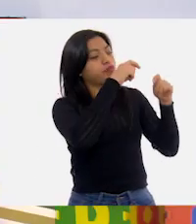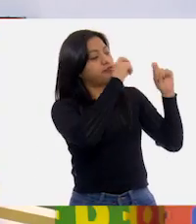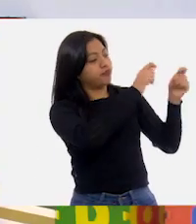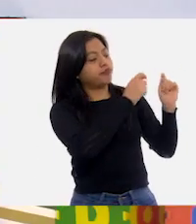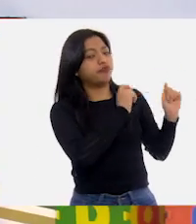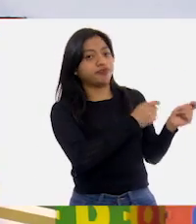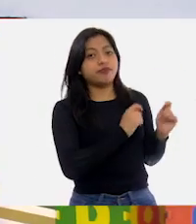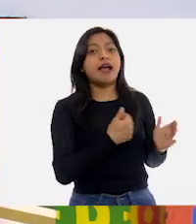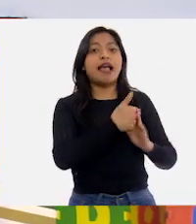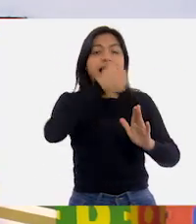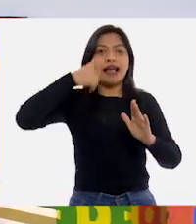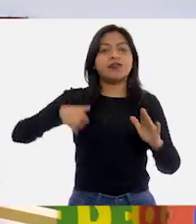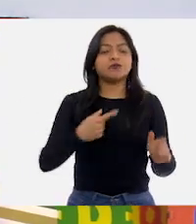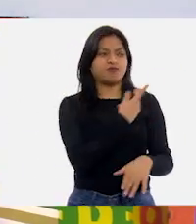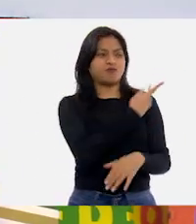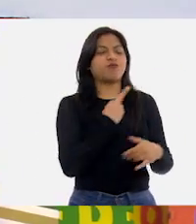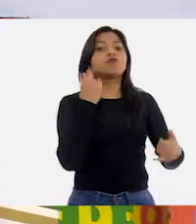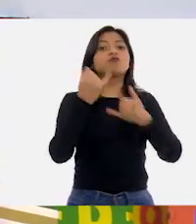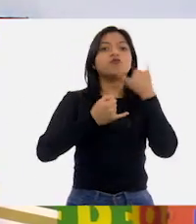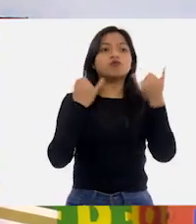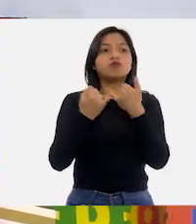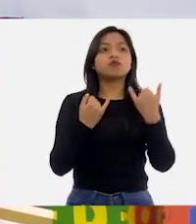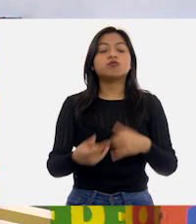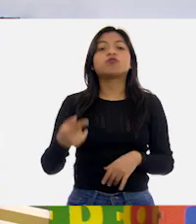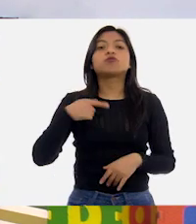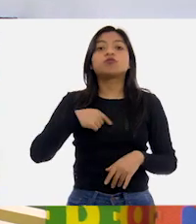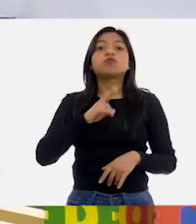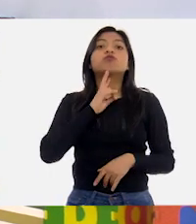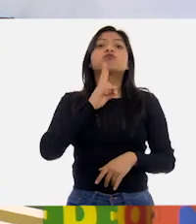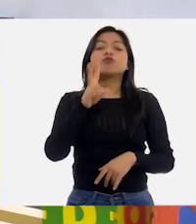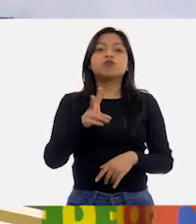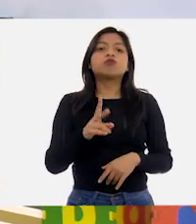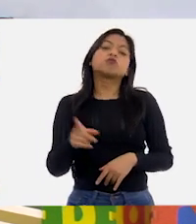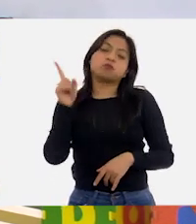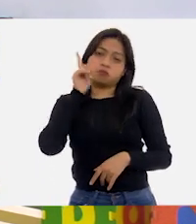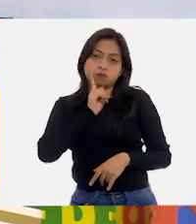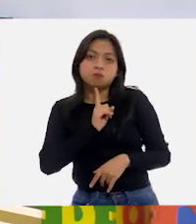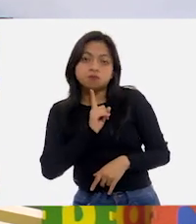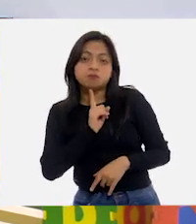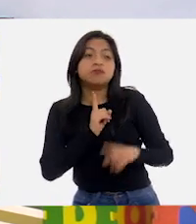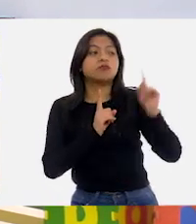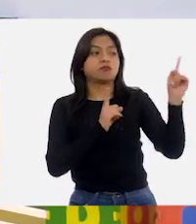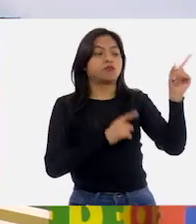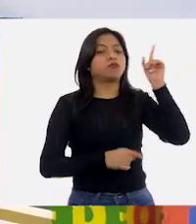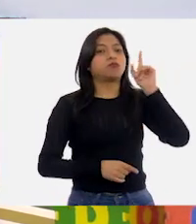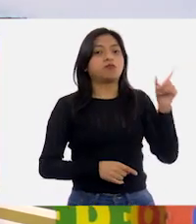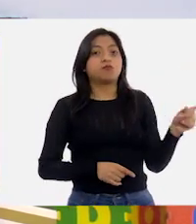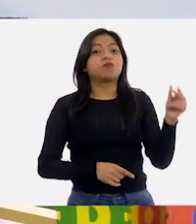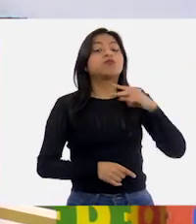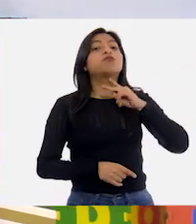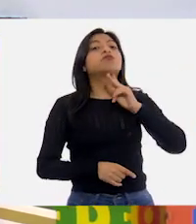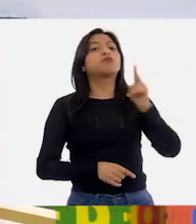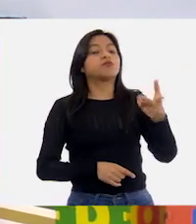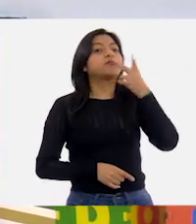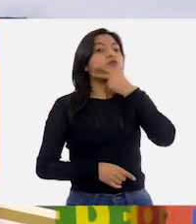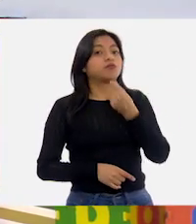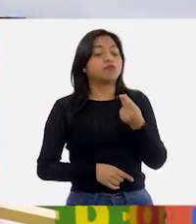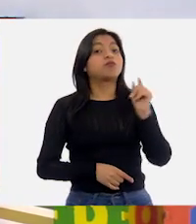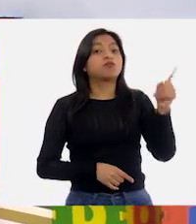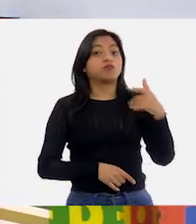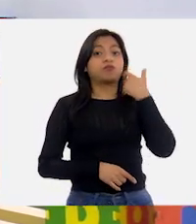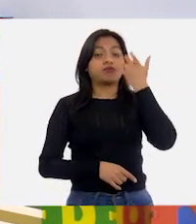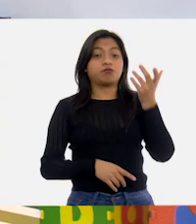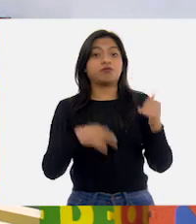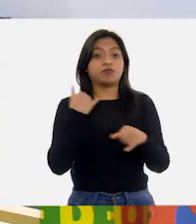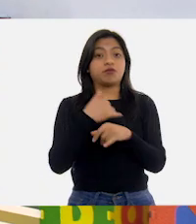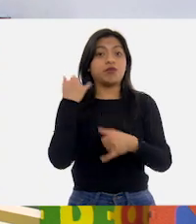Hace rato tú y yo hicimos un juego en el que yo hice la voz femenina y tú hiciste la voz masculina. ¿Te parece si